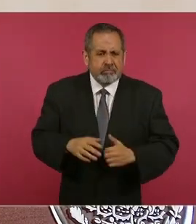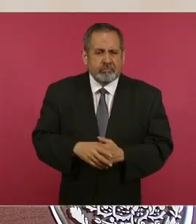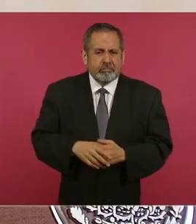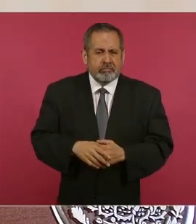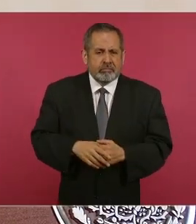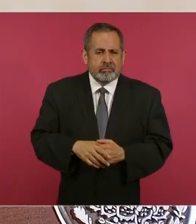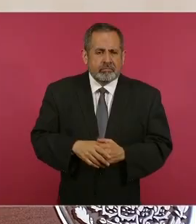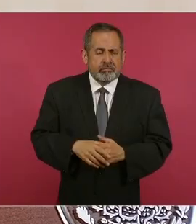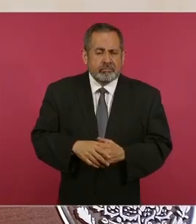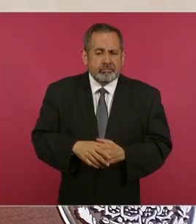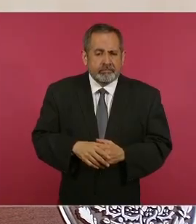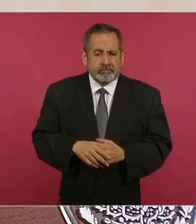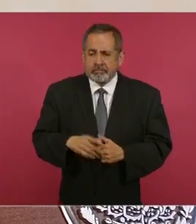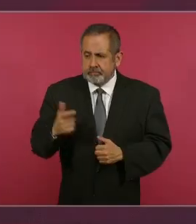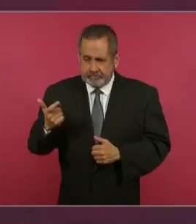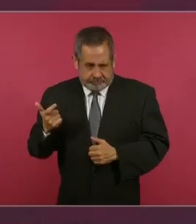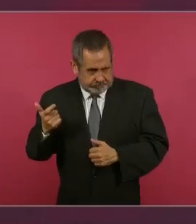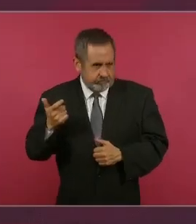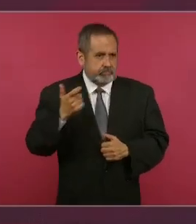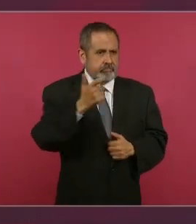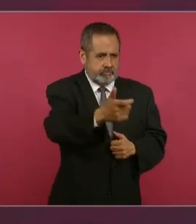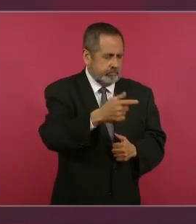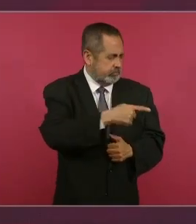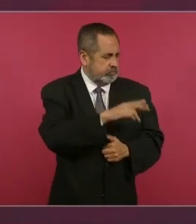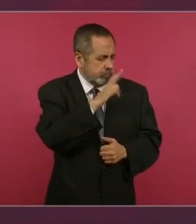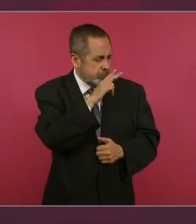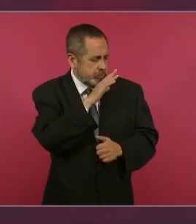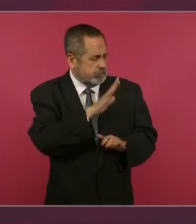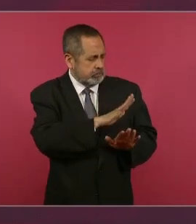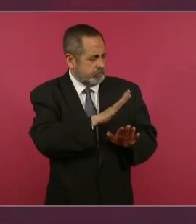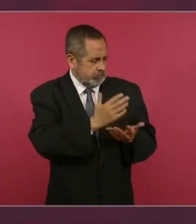quedó en que los rescataron,